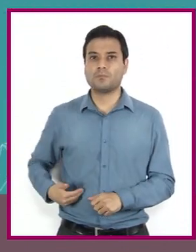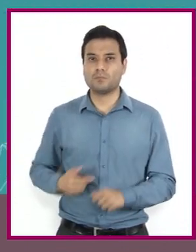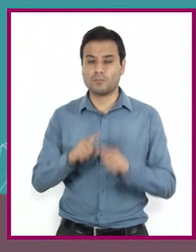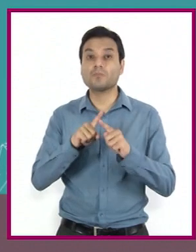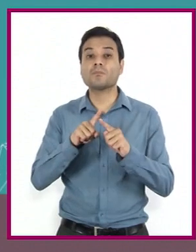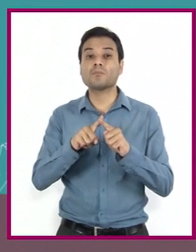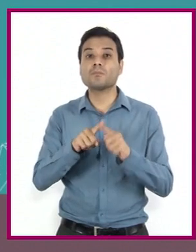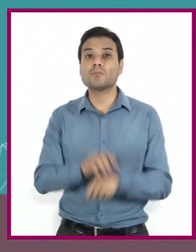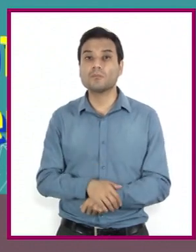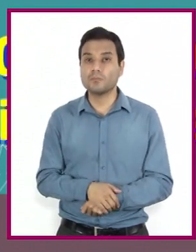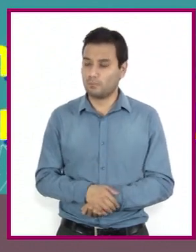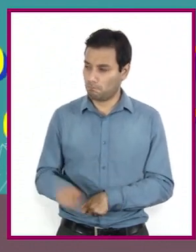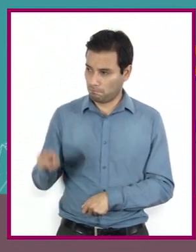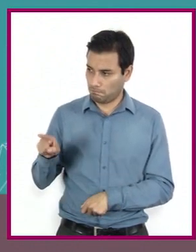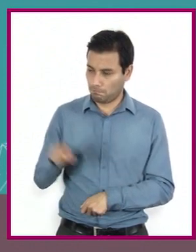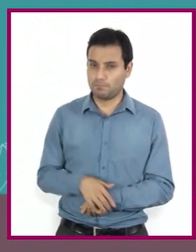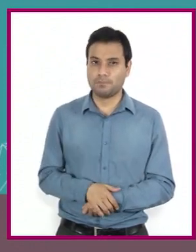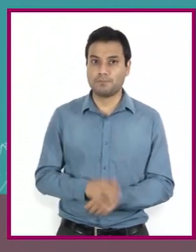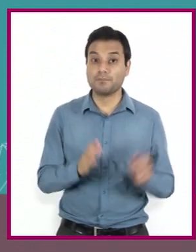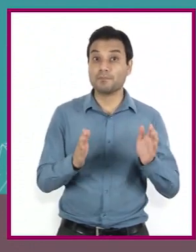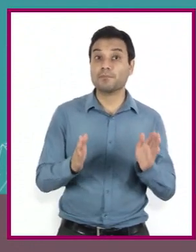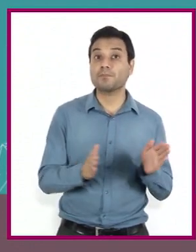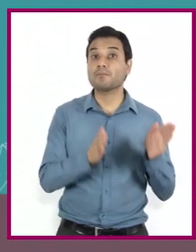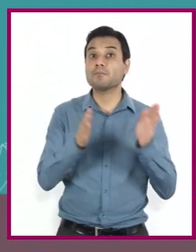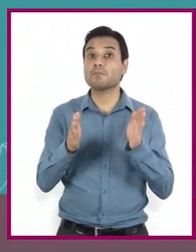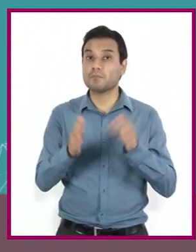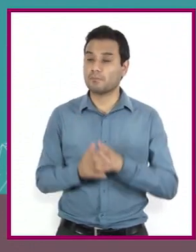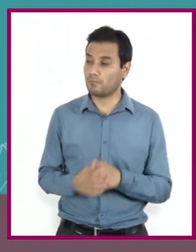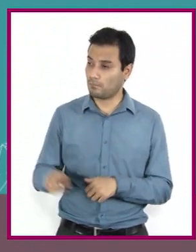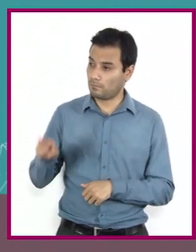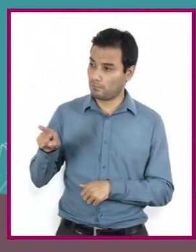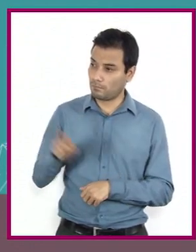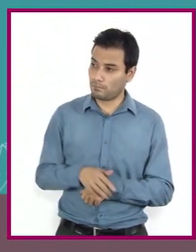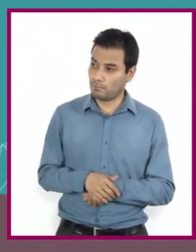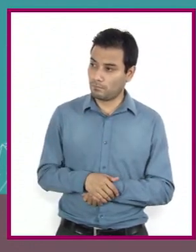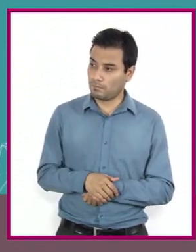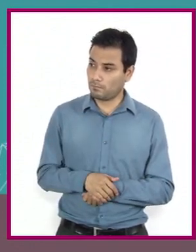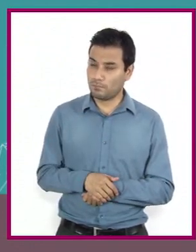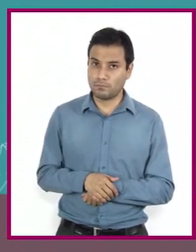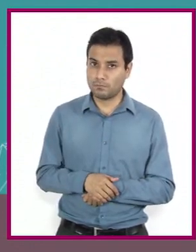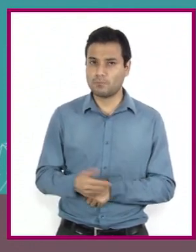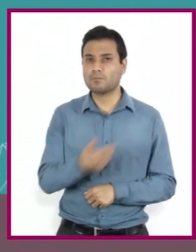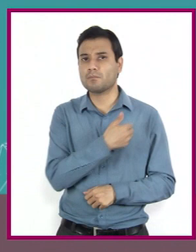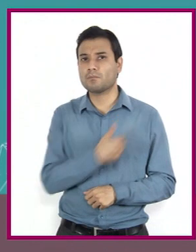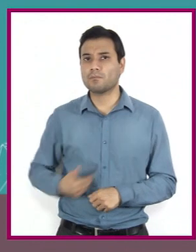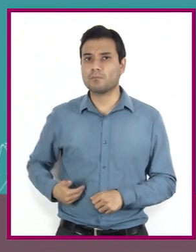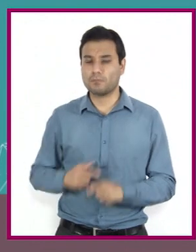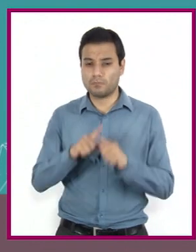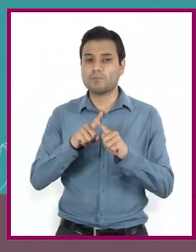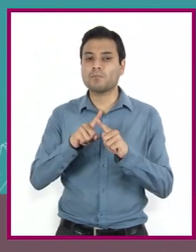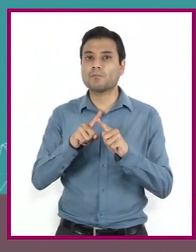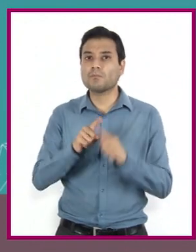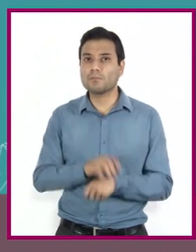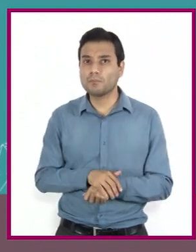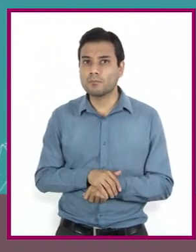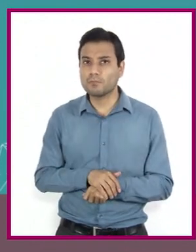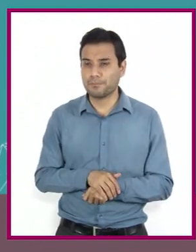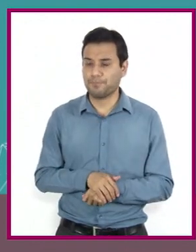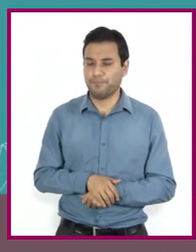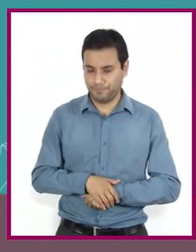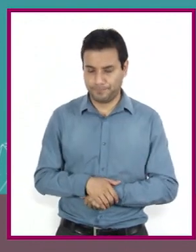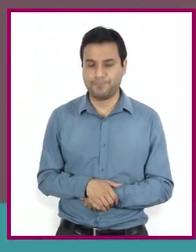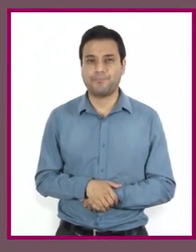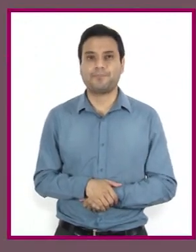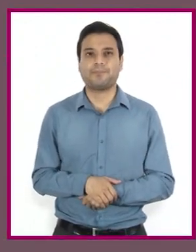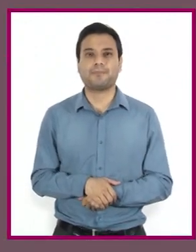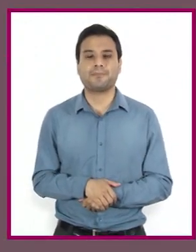el gobierno de Felipe Calderón. Periodo presidencial de 2012 a 2018 en la administración de Enrique Peña